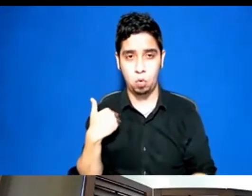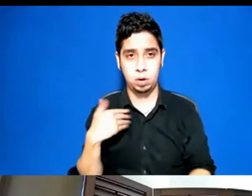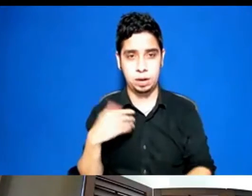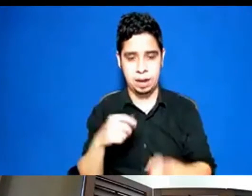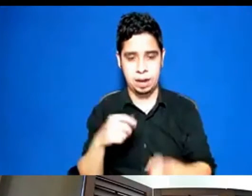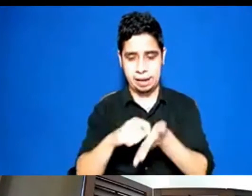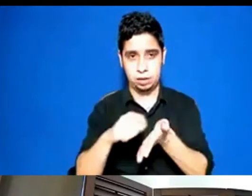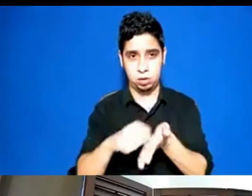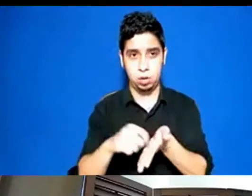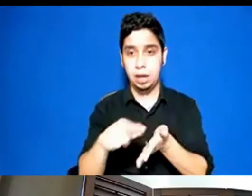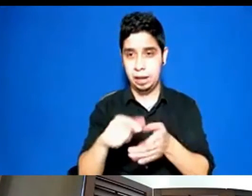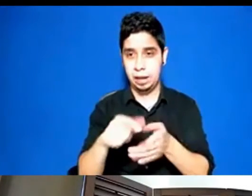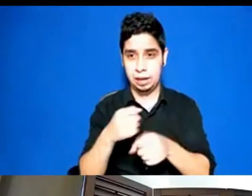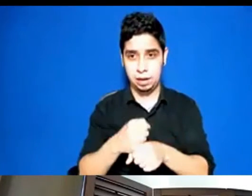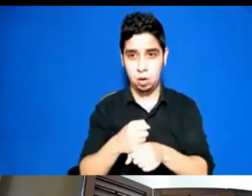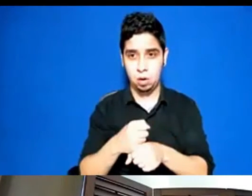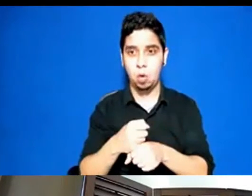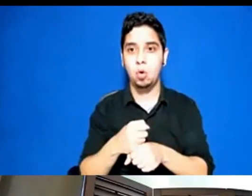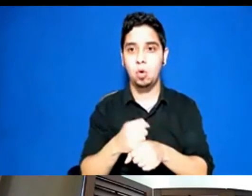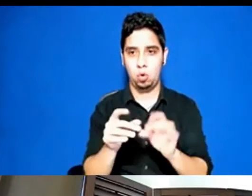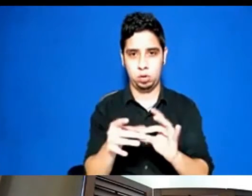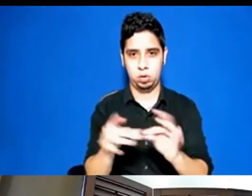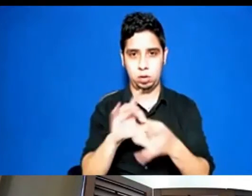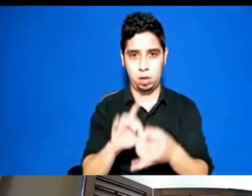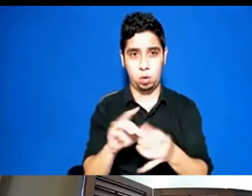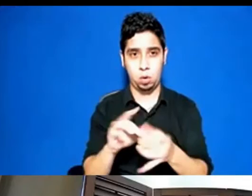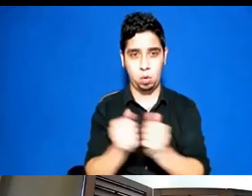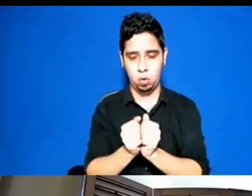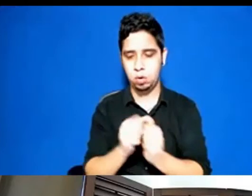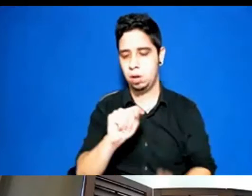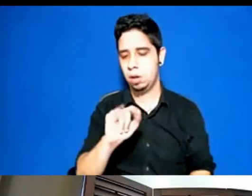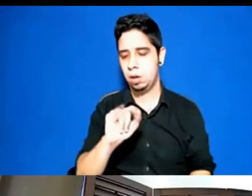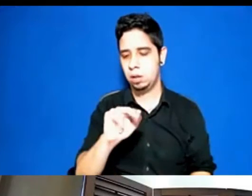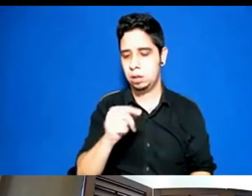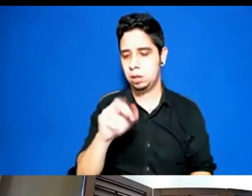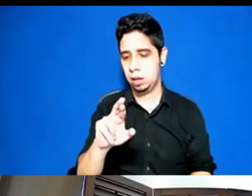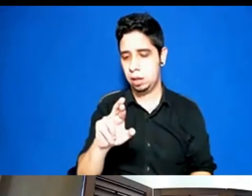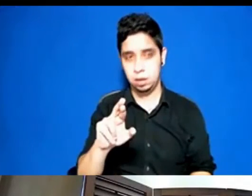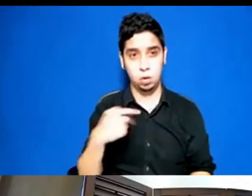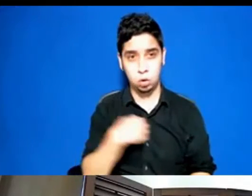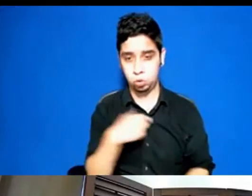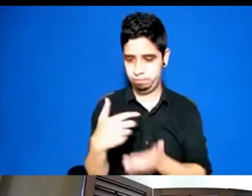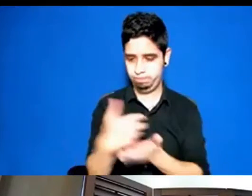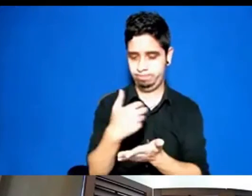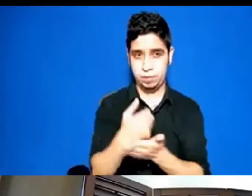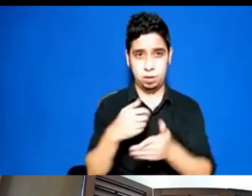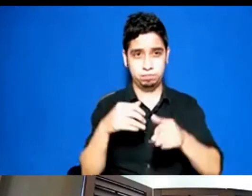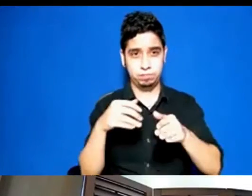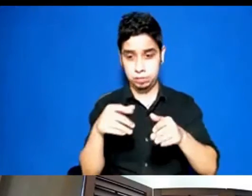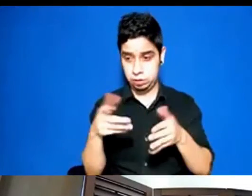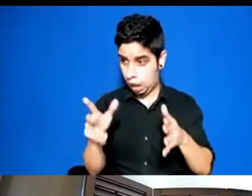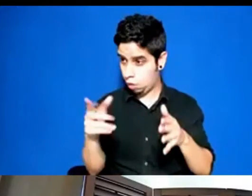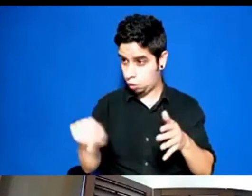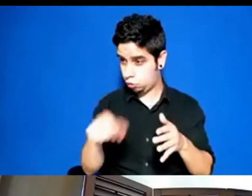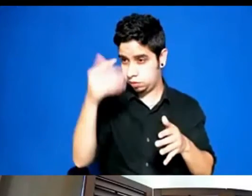un cuento sobre una tinglar, y entonces nosotros aprovechamos y yo dije, pues mira, que ya las tenemos aquí para